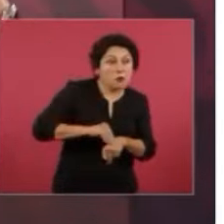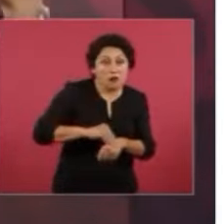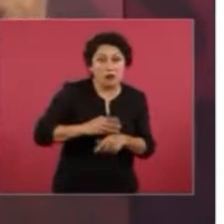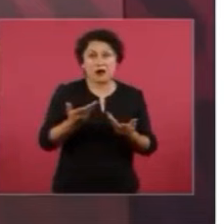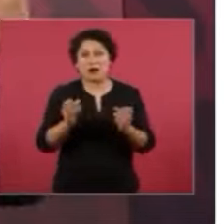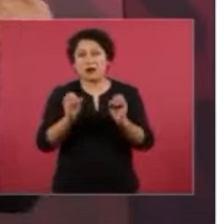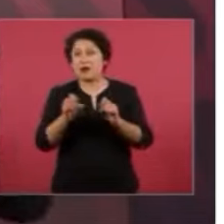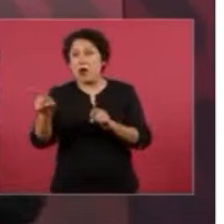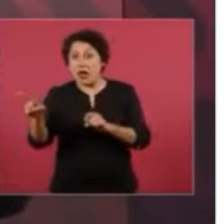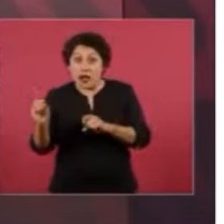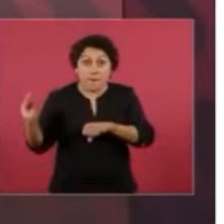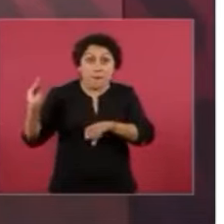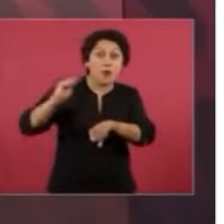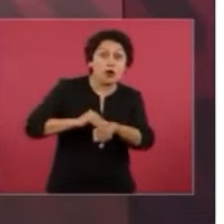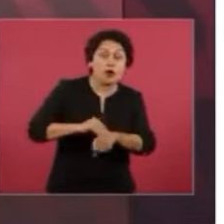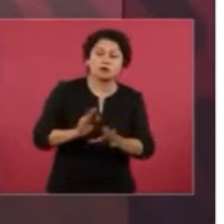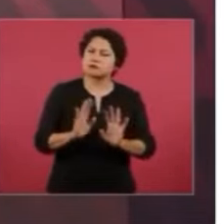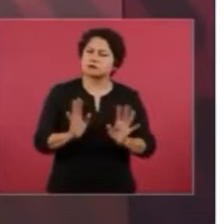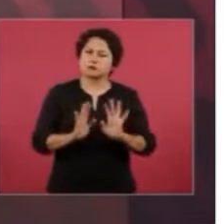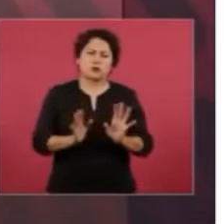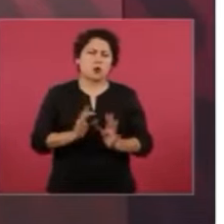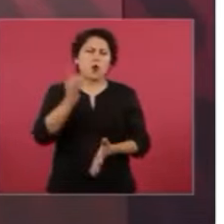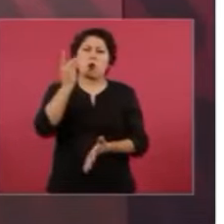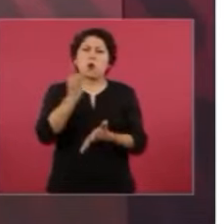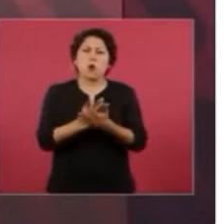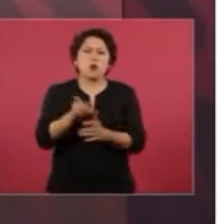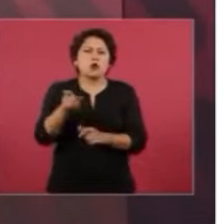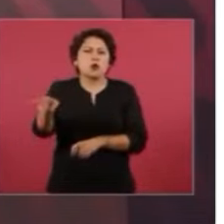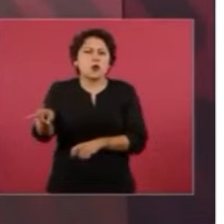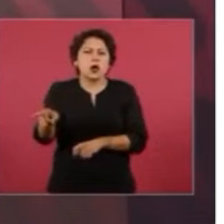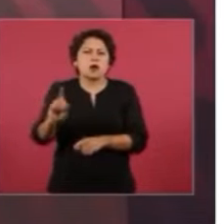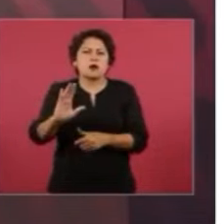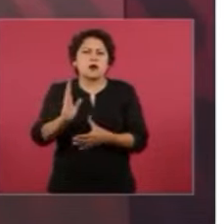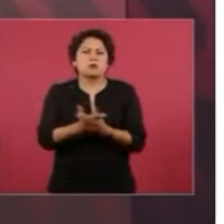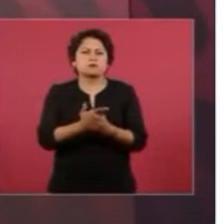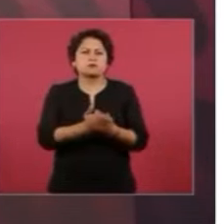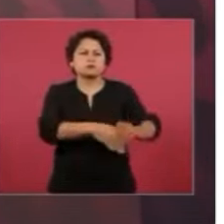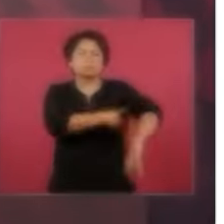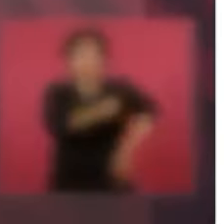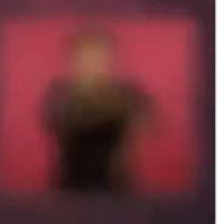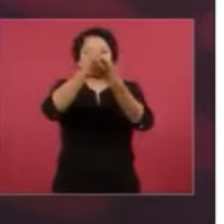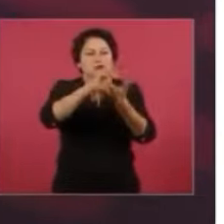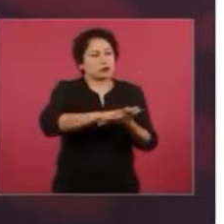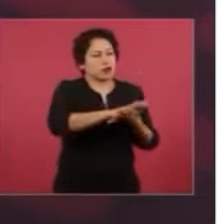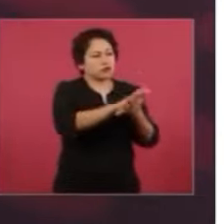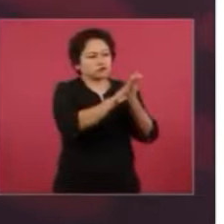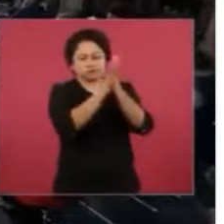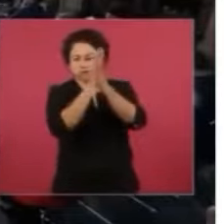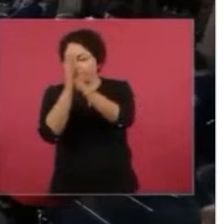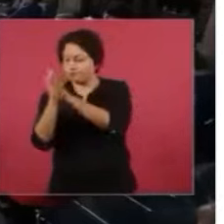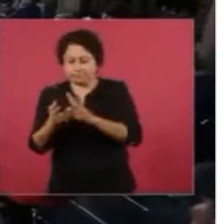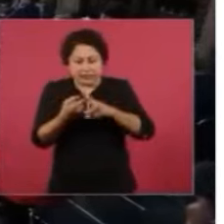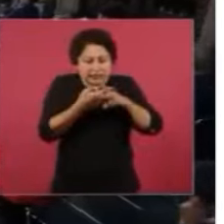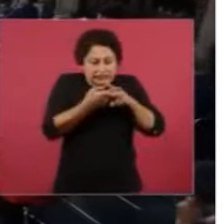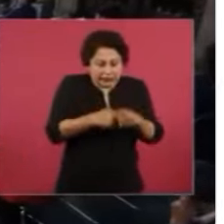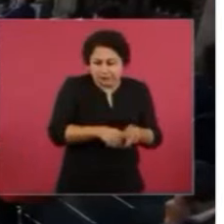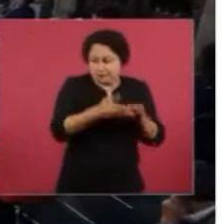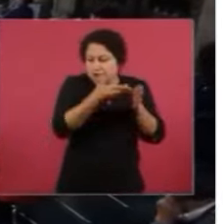ni nadie nada más es por si se quiere hacer alguna consulta bueno yo ya